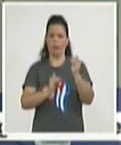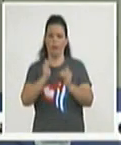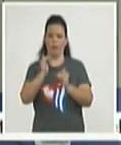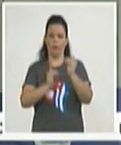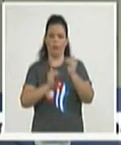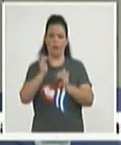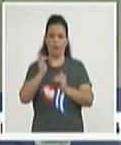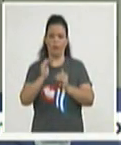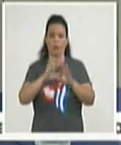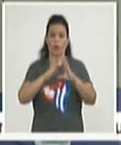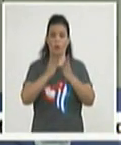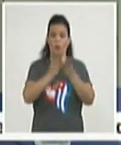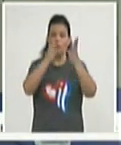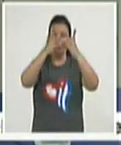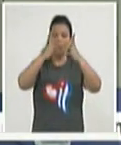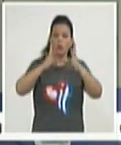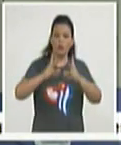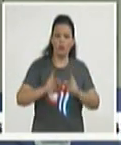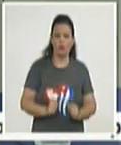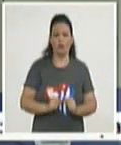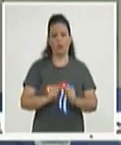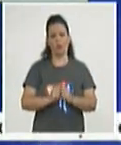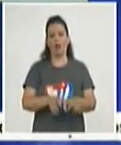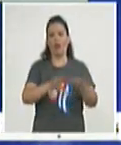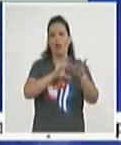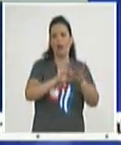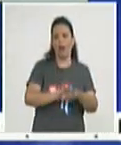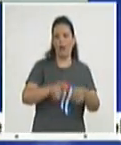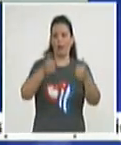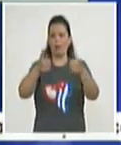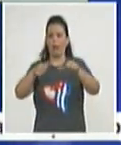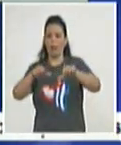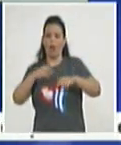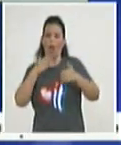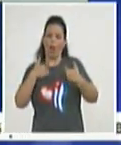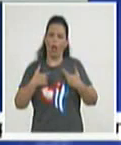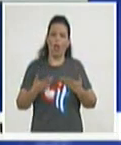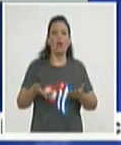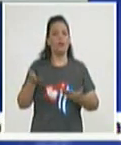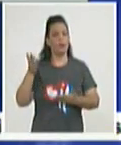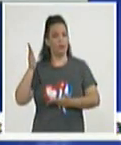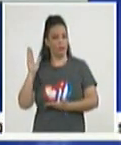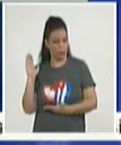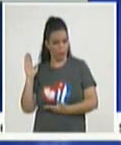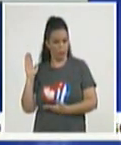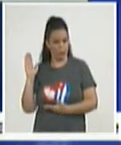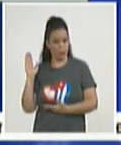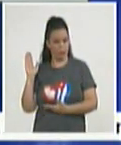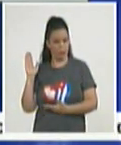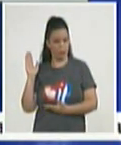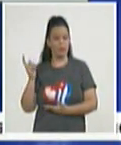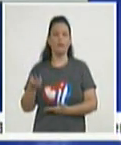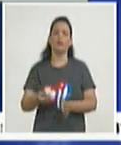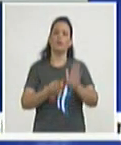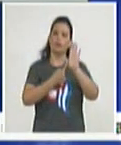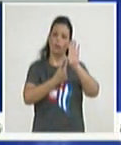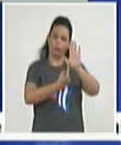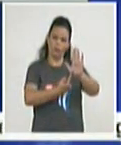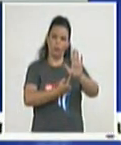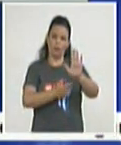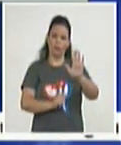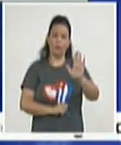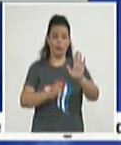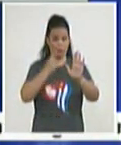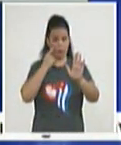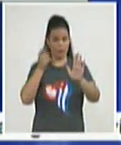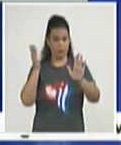letalidad durante todo el transcurso de la pandemia, nos permite ver, ahí lo tienen, ahí ven lo que